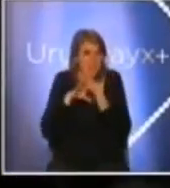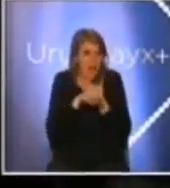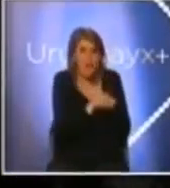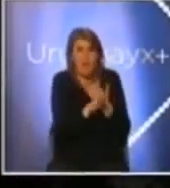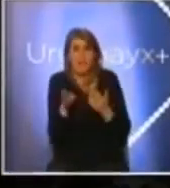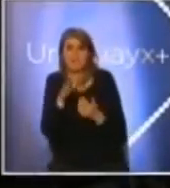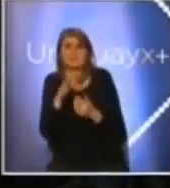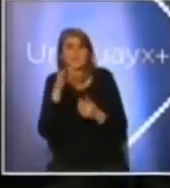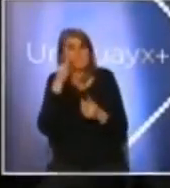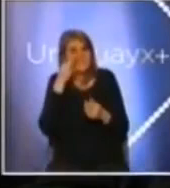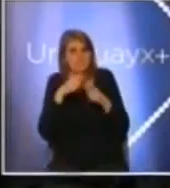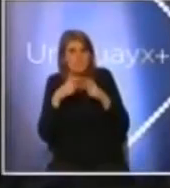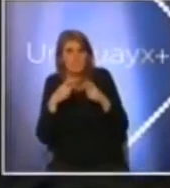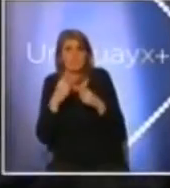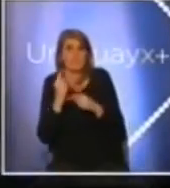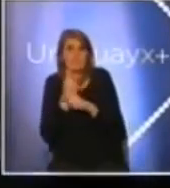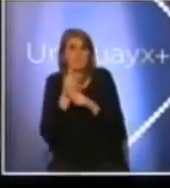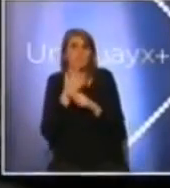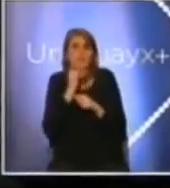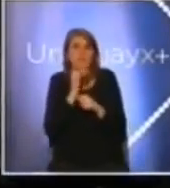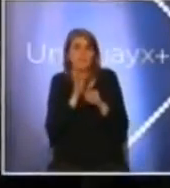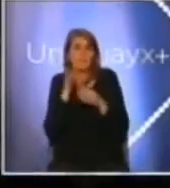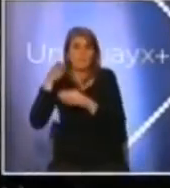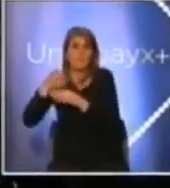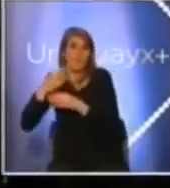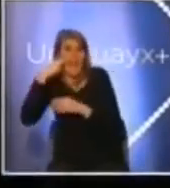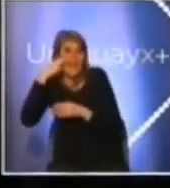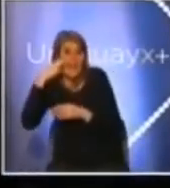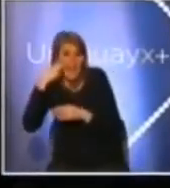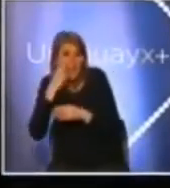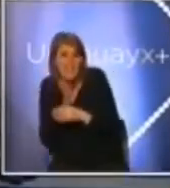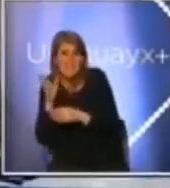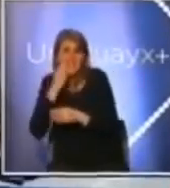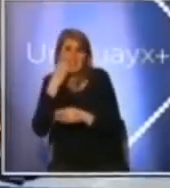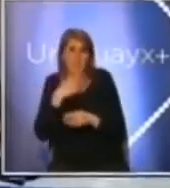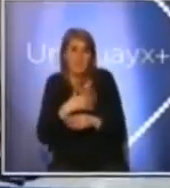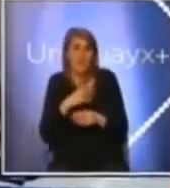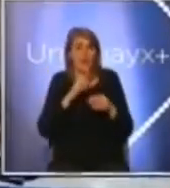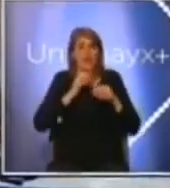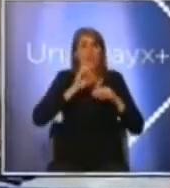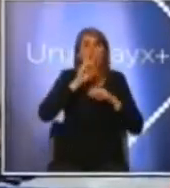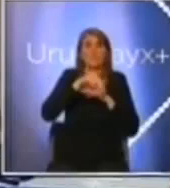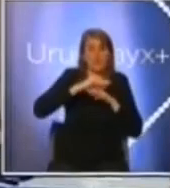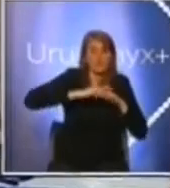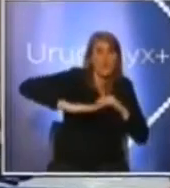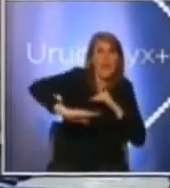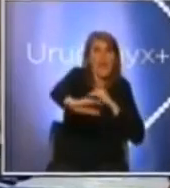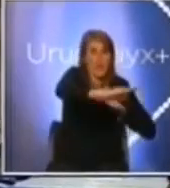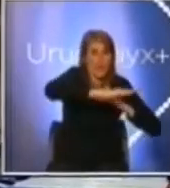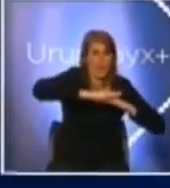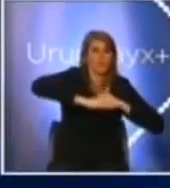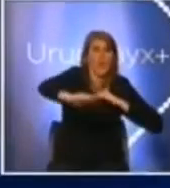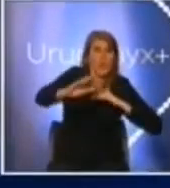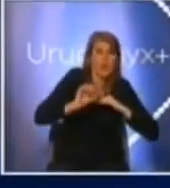en certificación primaria, en auditoría de cadena cárnica, en ley de uso de suelos, etc. Las